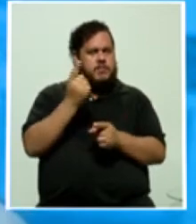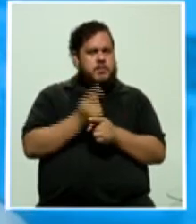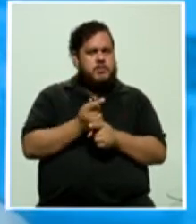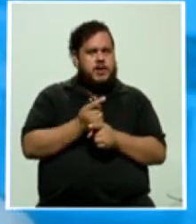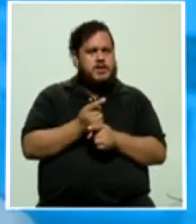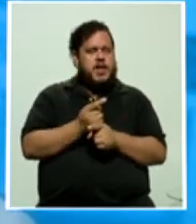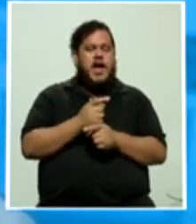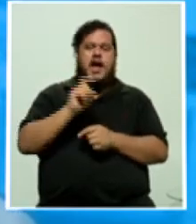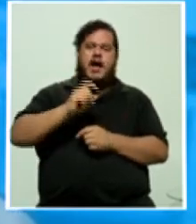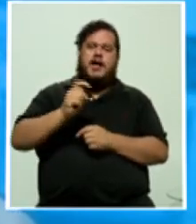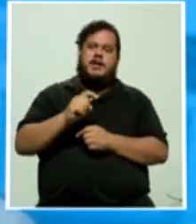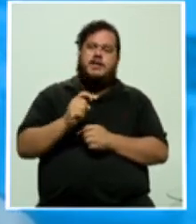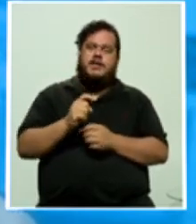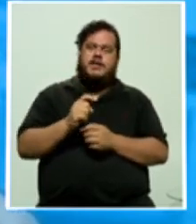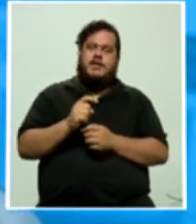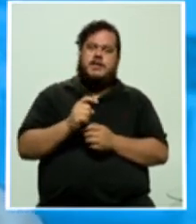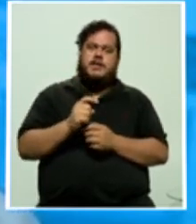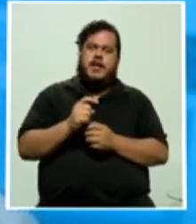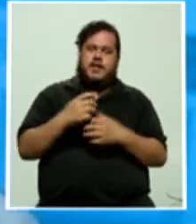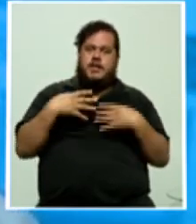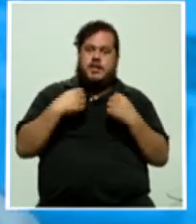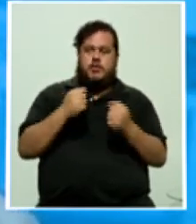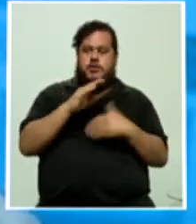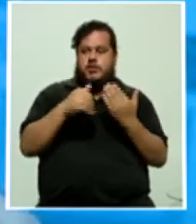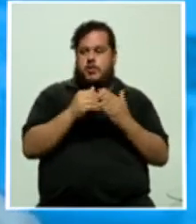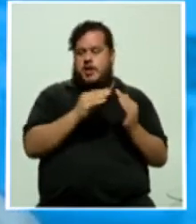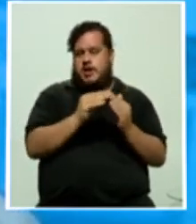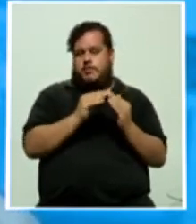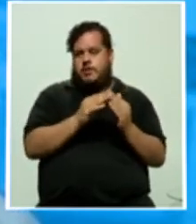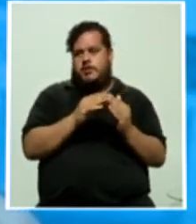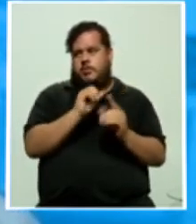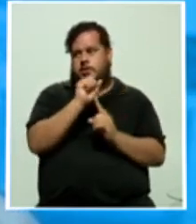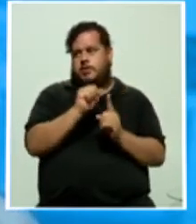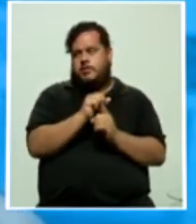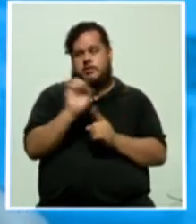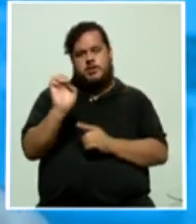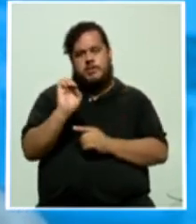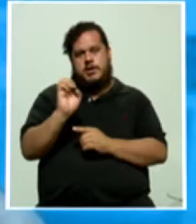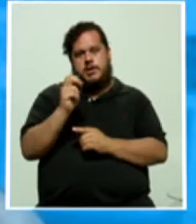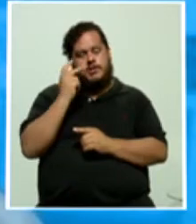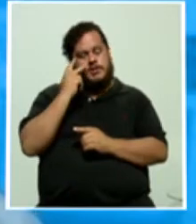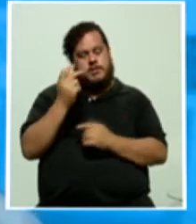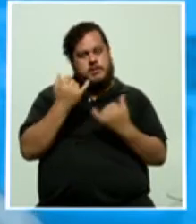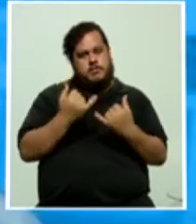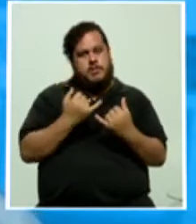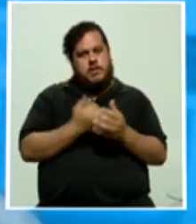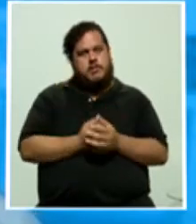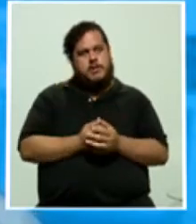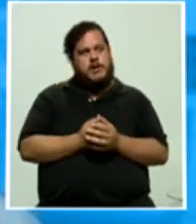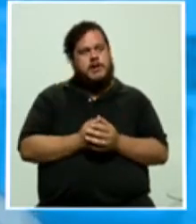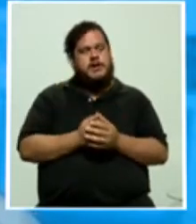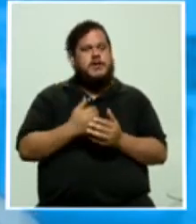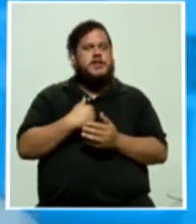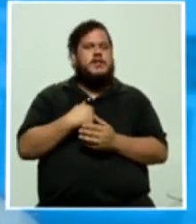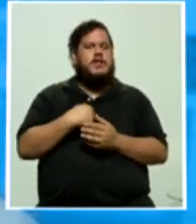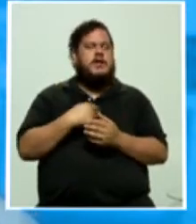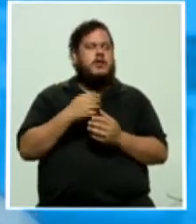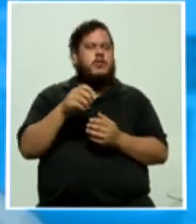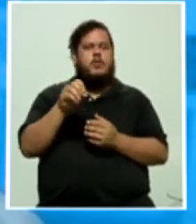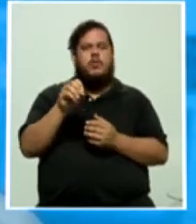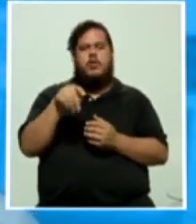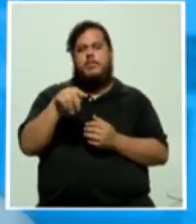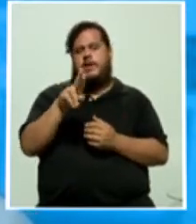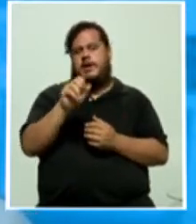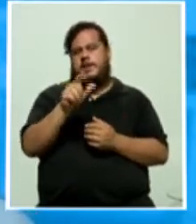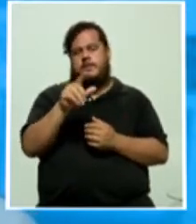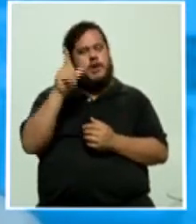las necesidades de salud de la población, y para una situación de emergencia como la que se ve ahora, poder montar un operativo logístico